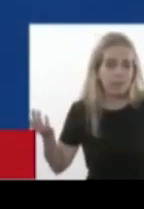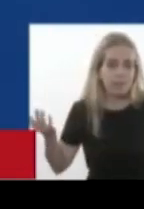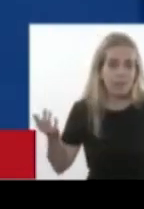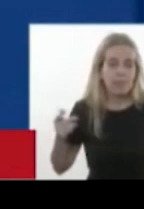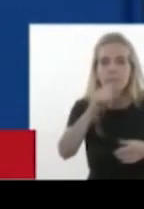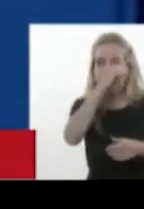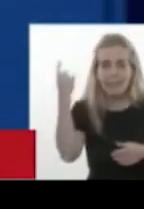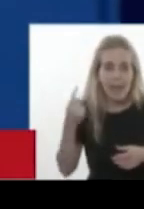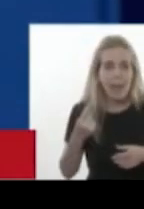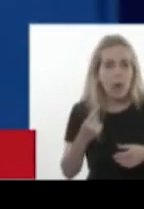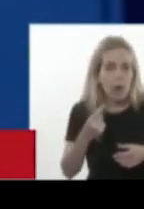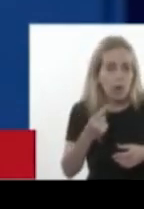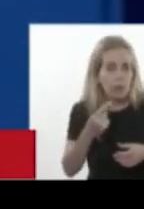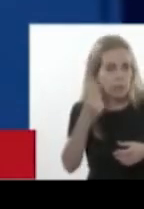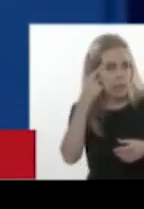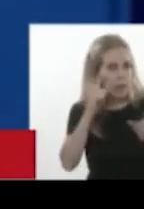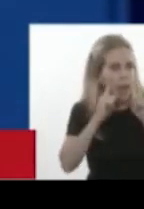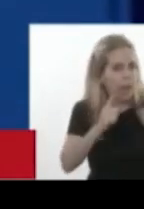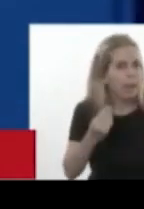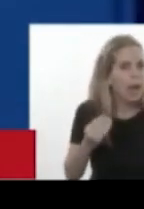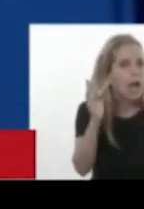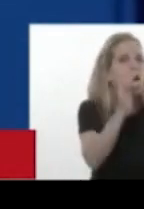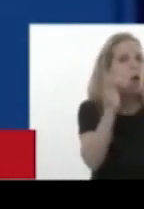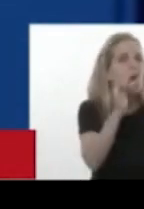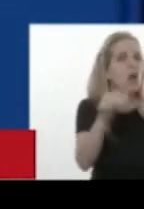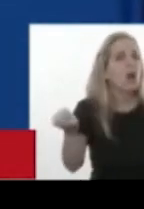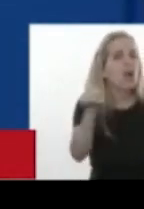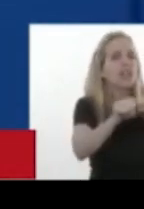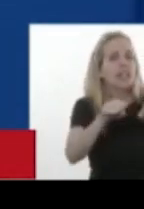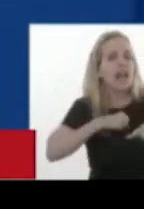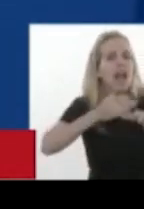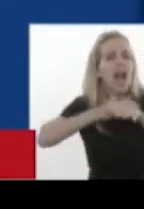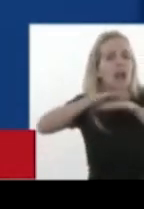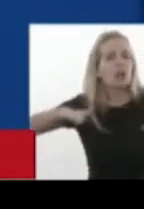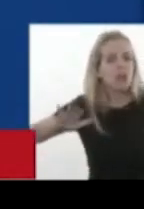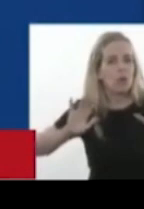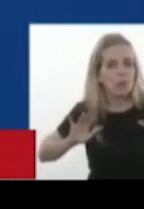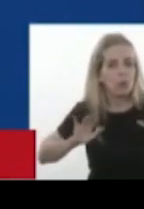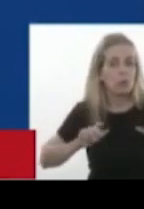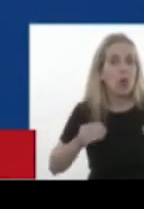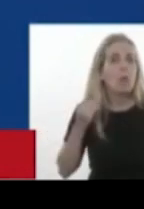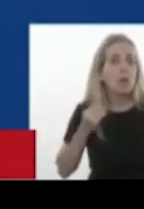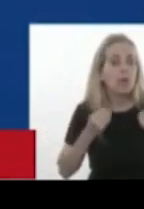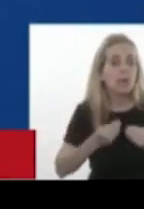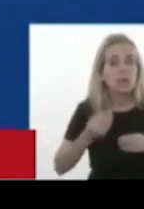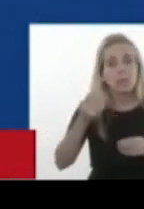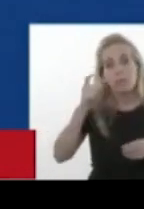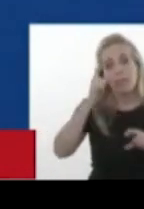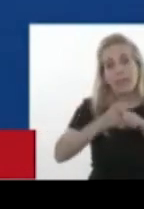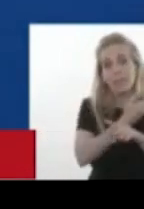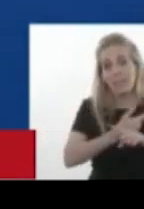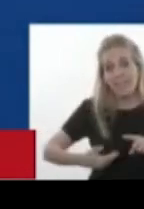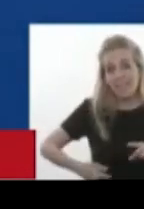Es quien más conectividad tiende, el Estado Nacional. Porque en los años que me precedieron esperaban que lo hicieran